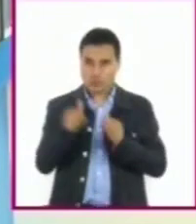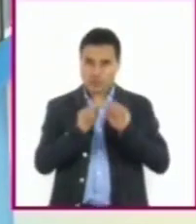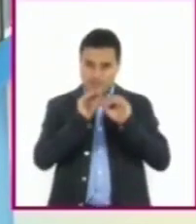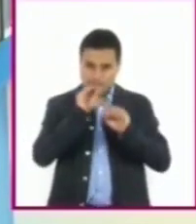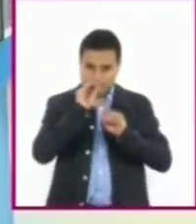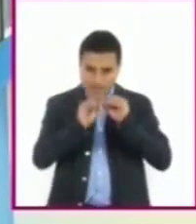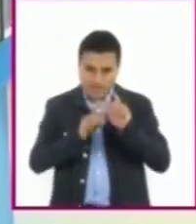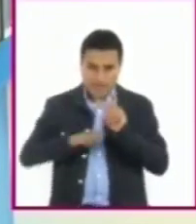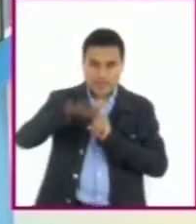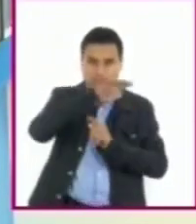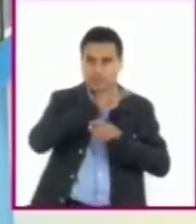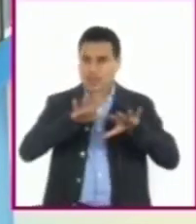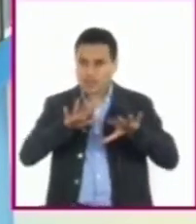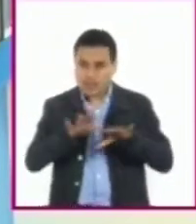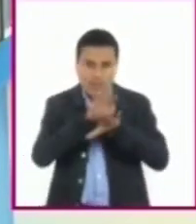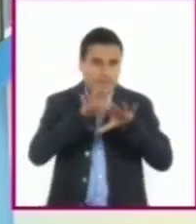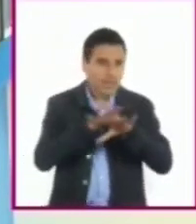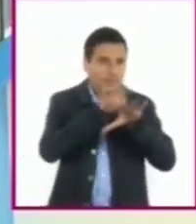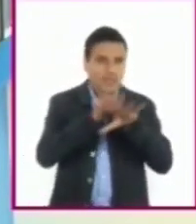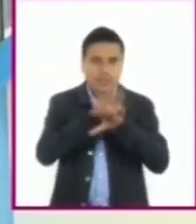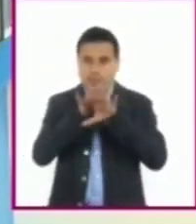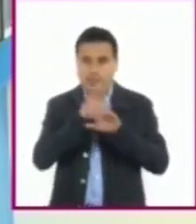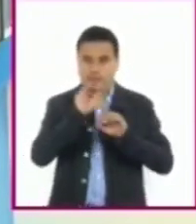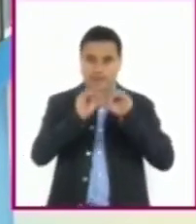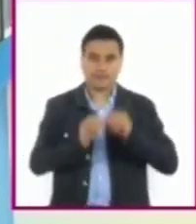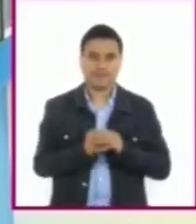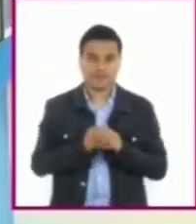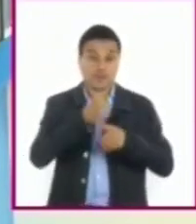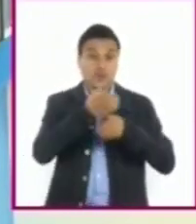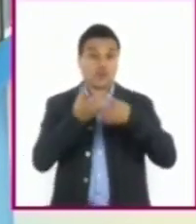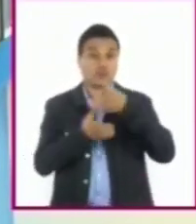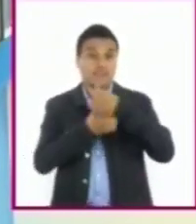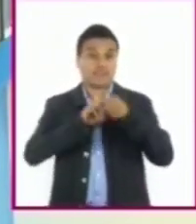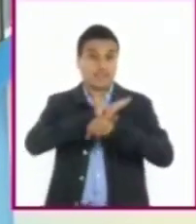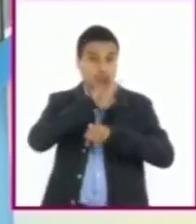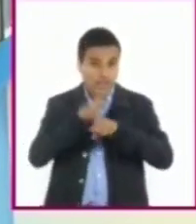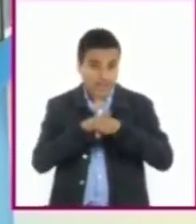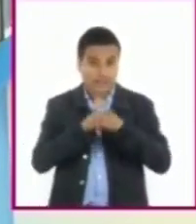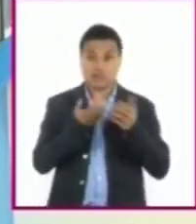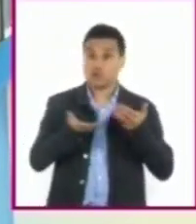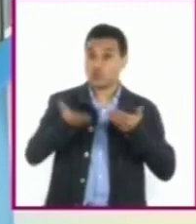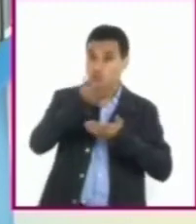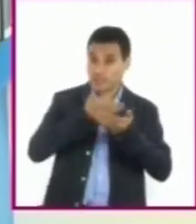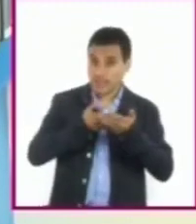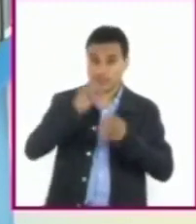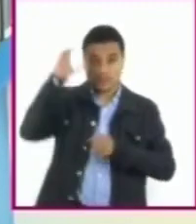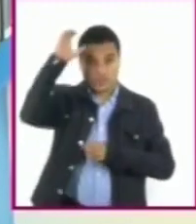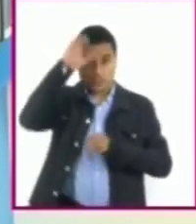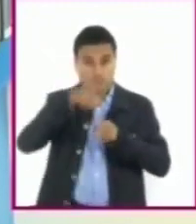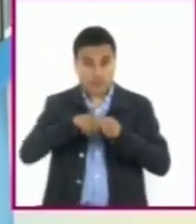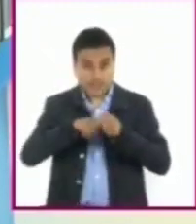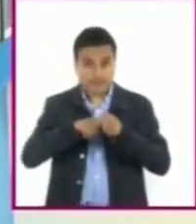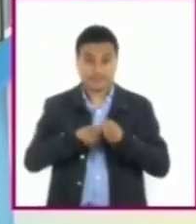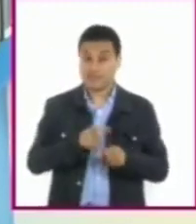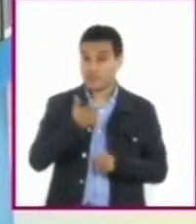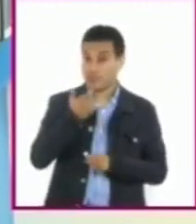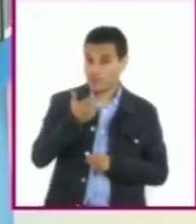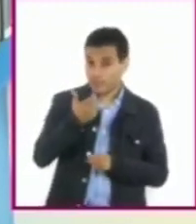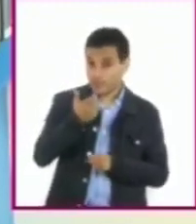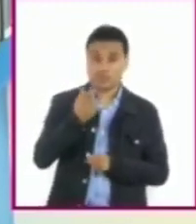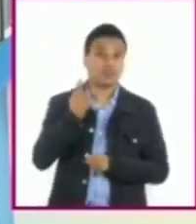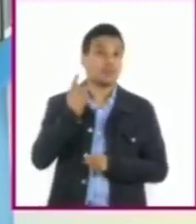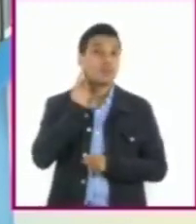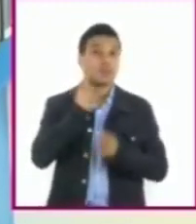tiempo, que resulta de la interacción de los componentes naturales, sociales, culturales, económicos